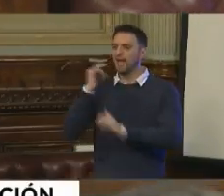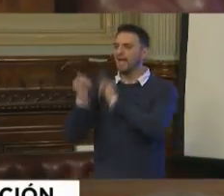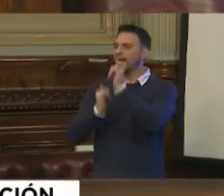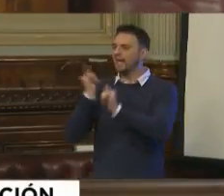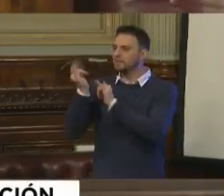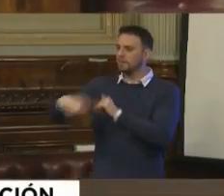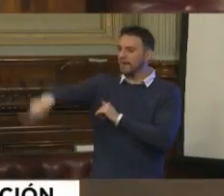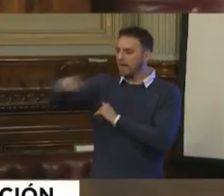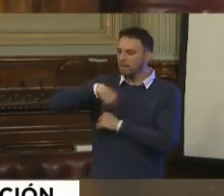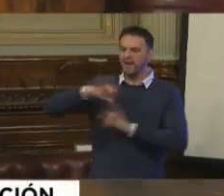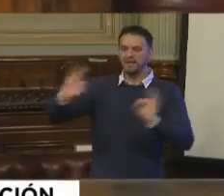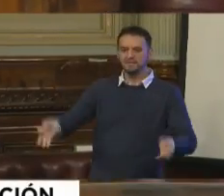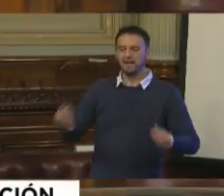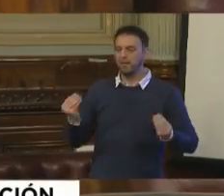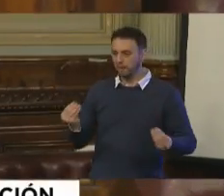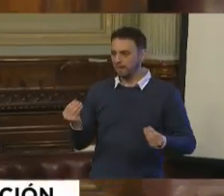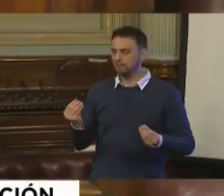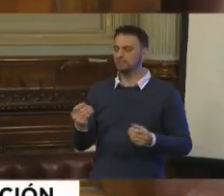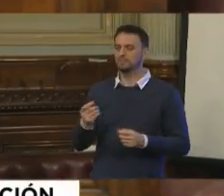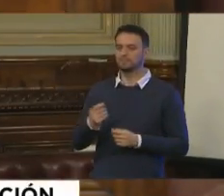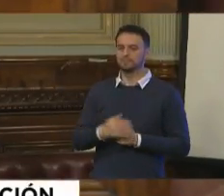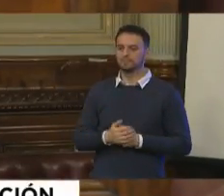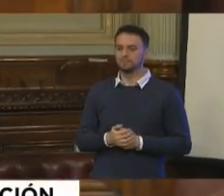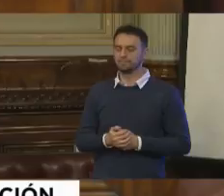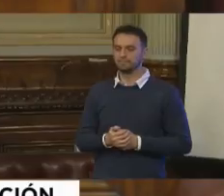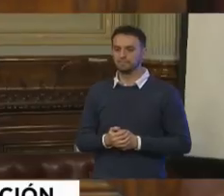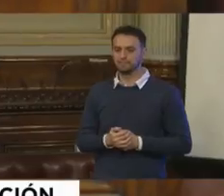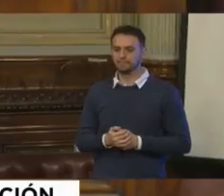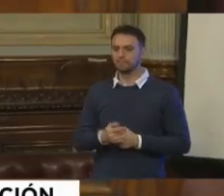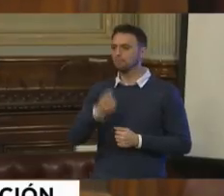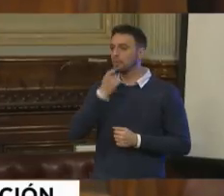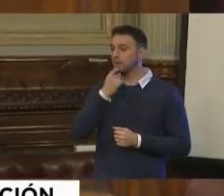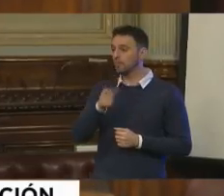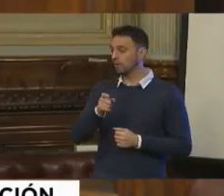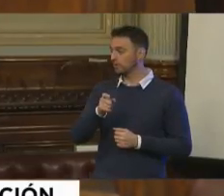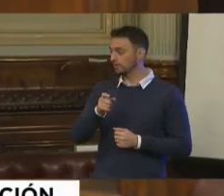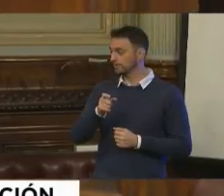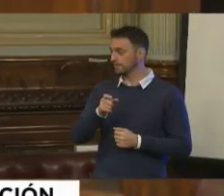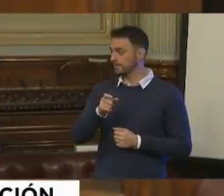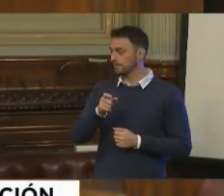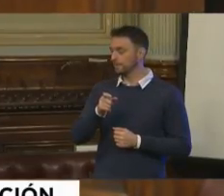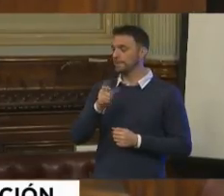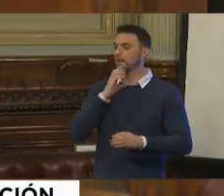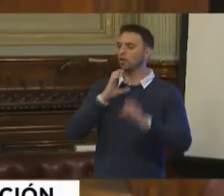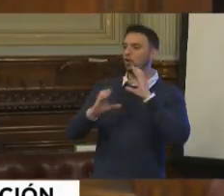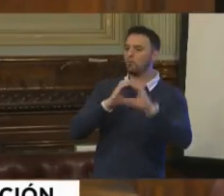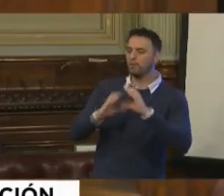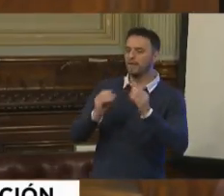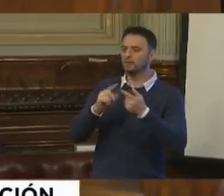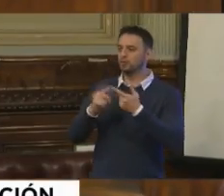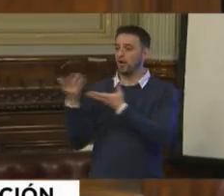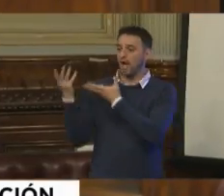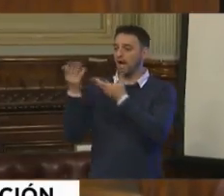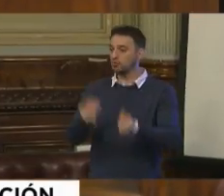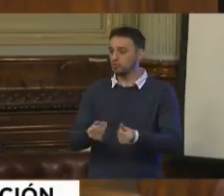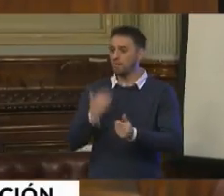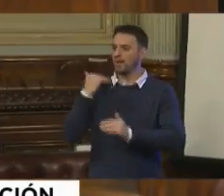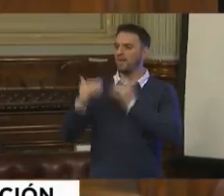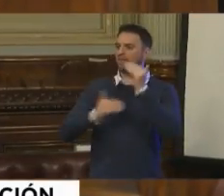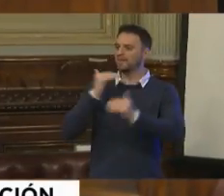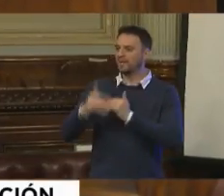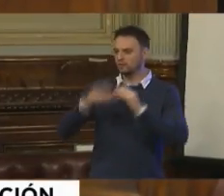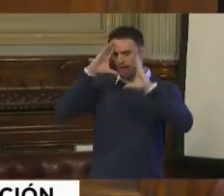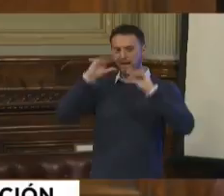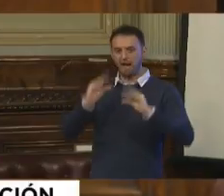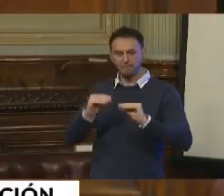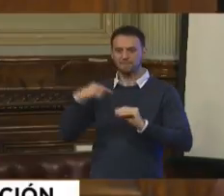a saber cómo tratar y cómo interactuar y cómo ayudar a que desarrollo